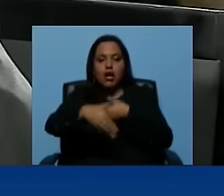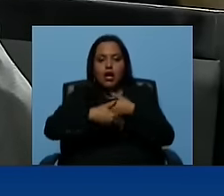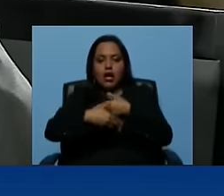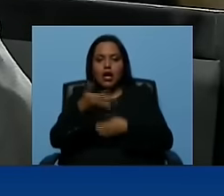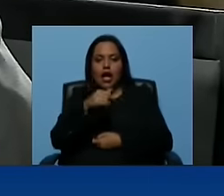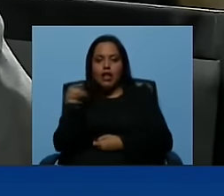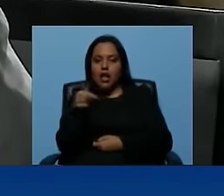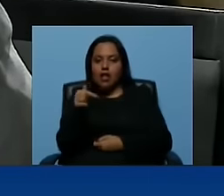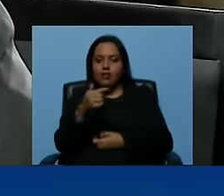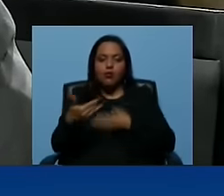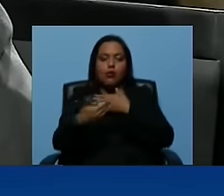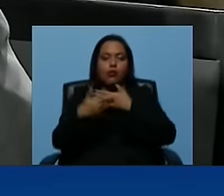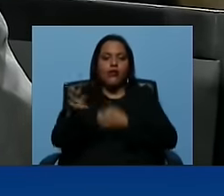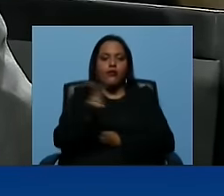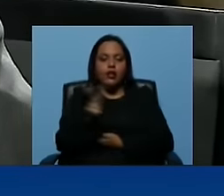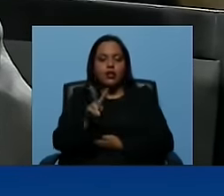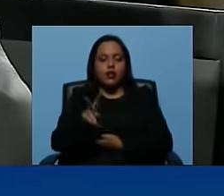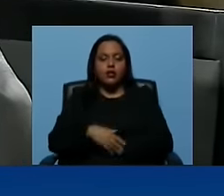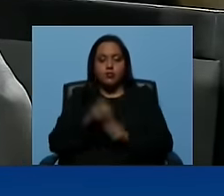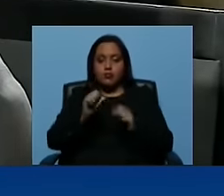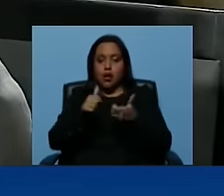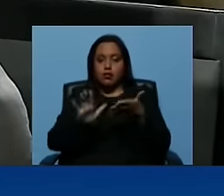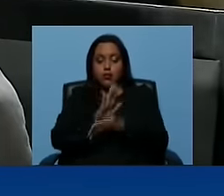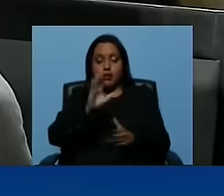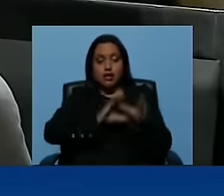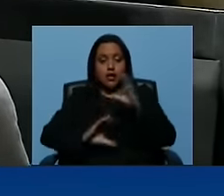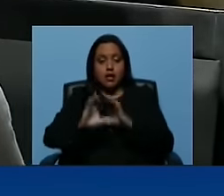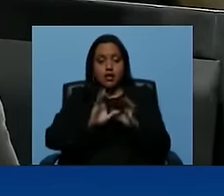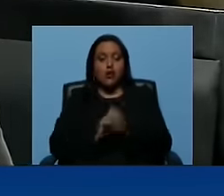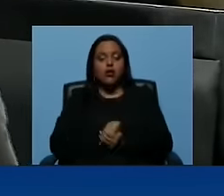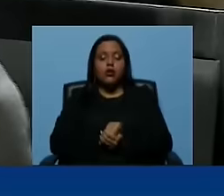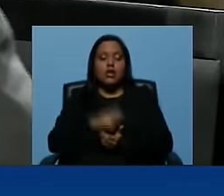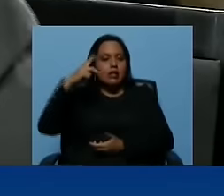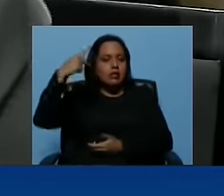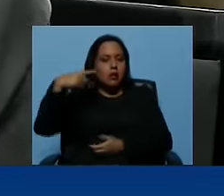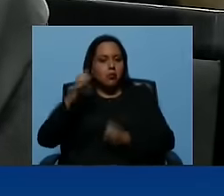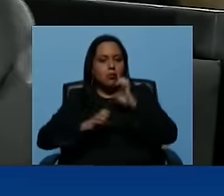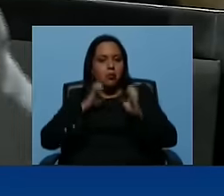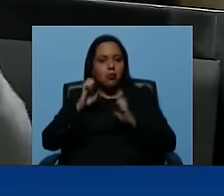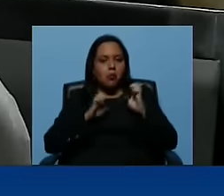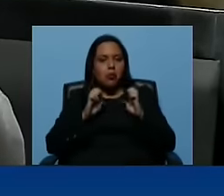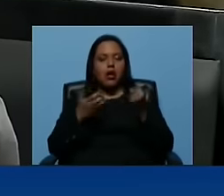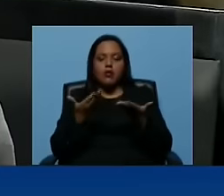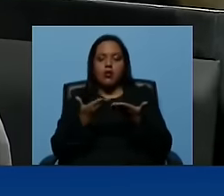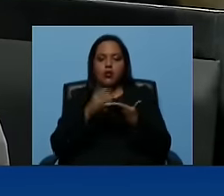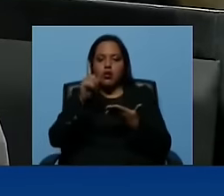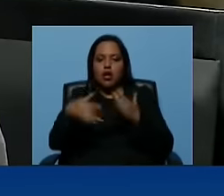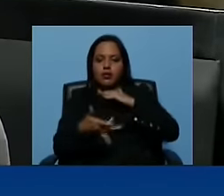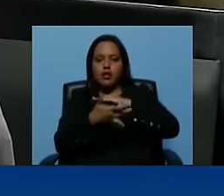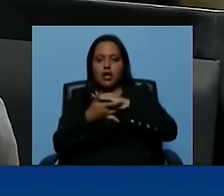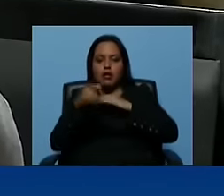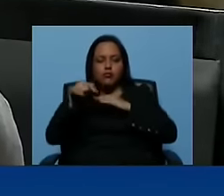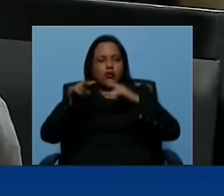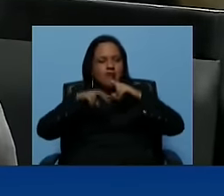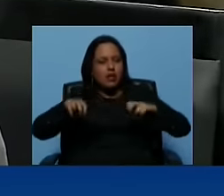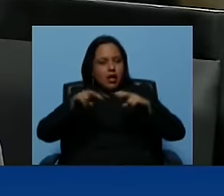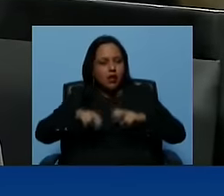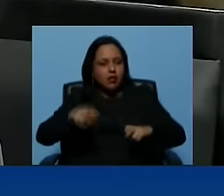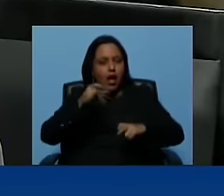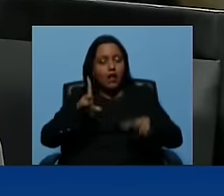la República, desde el punto de vista científico, psicoemocional, académico y tecnológico. Estas investigaciones se encuentran todavía